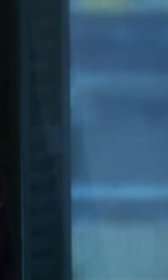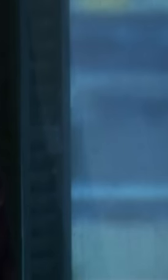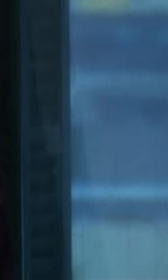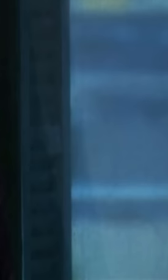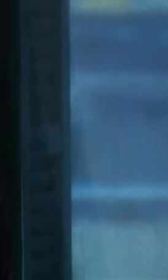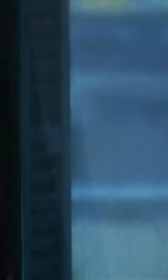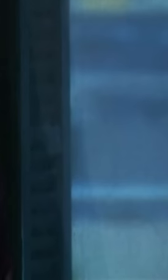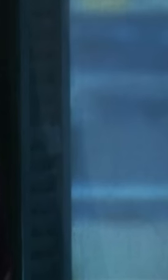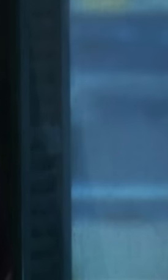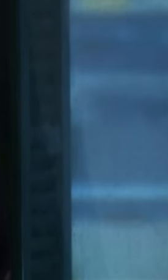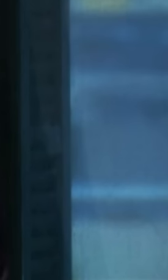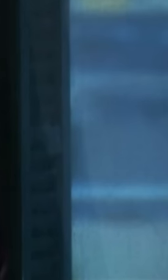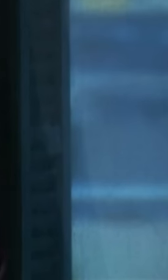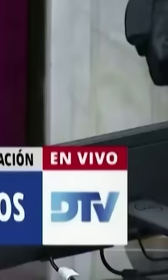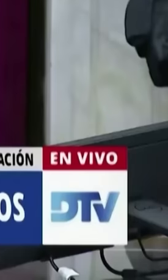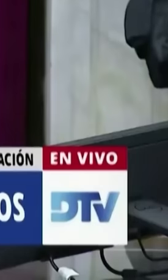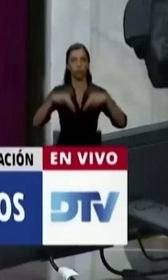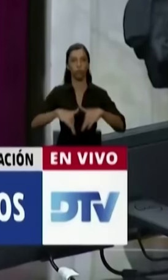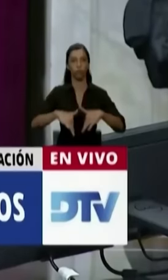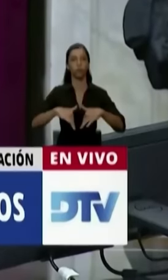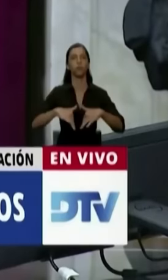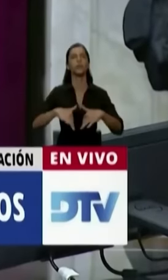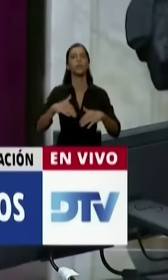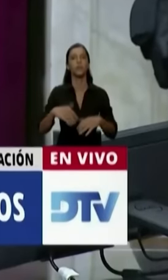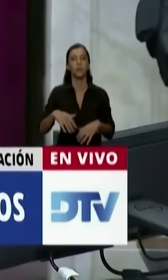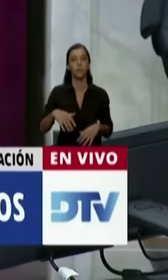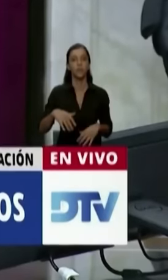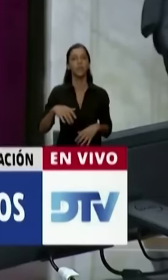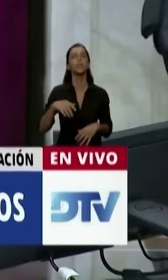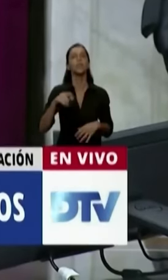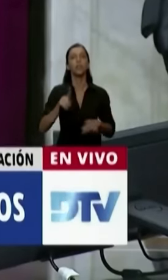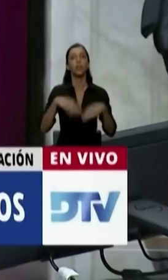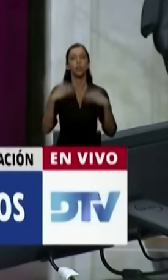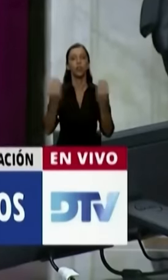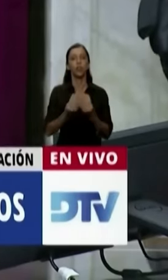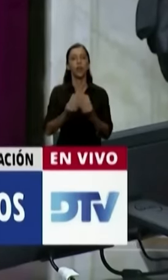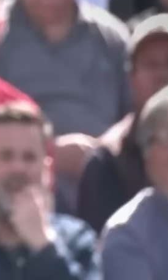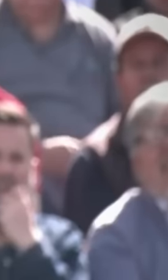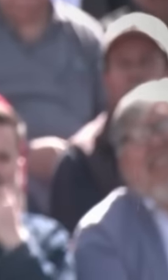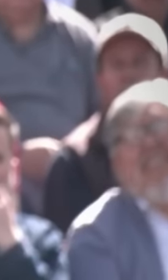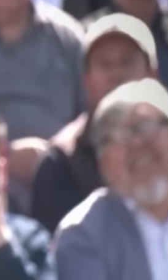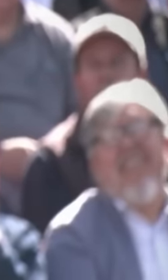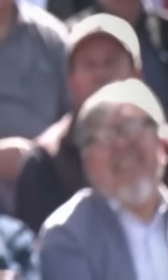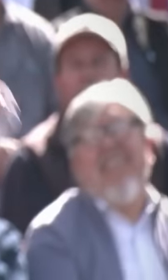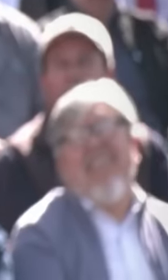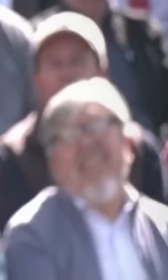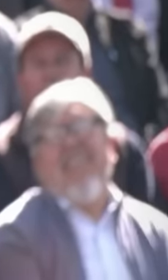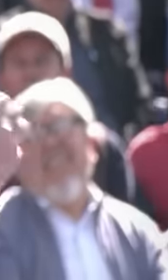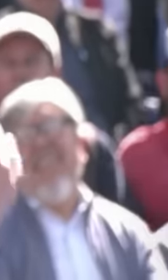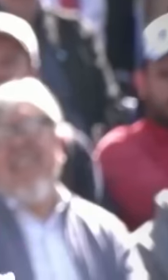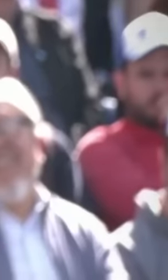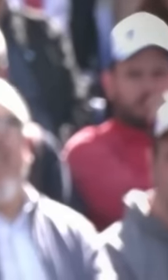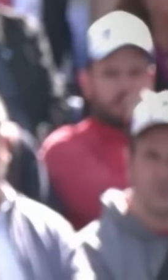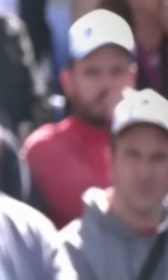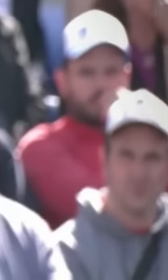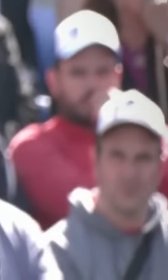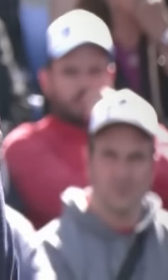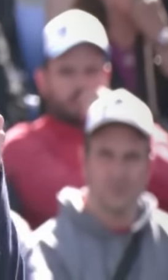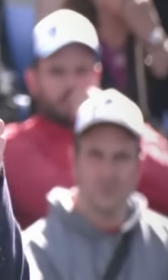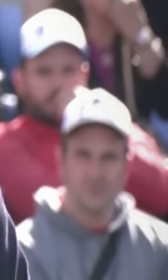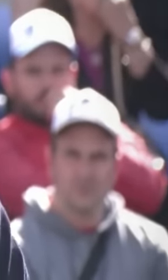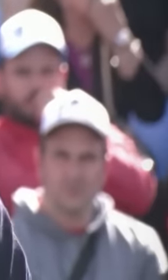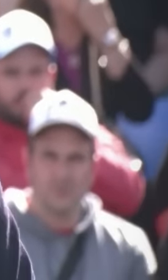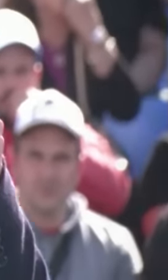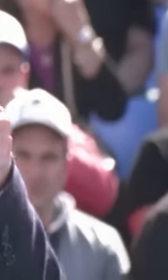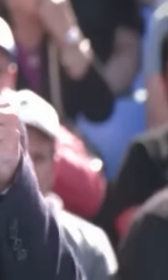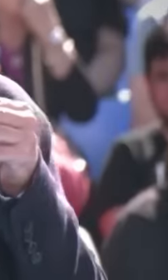paquete de leyes que trabajamos con un quórum de 150 diputados. Viene un tiempo nuevo, viene